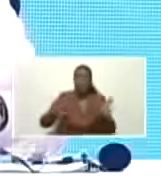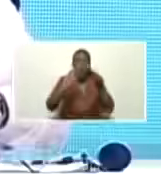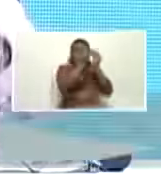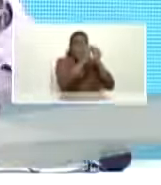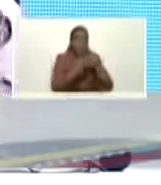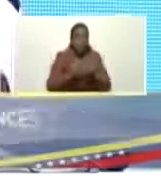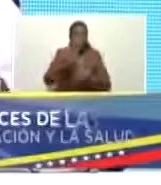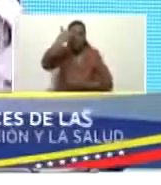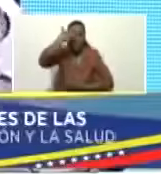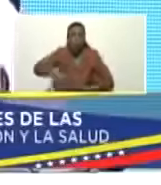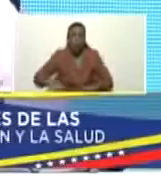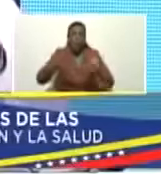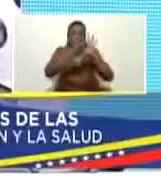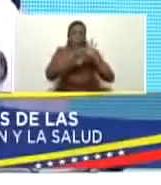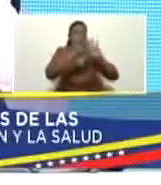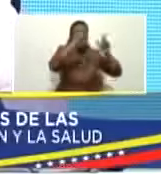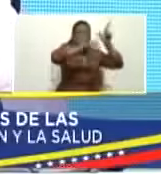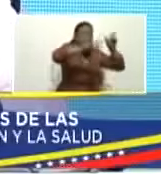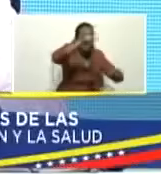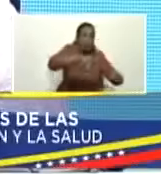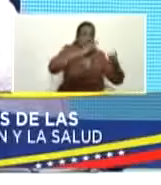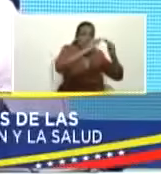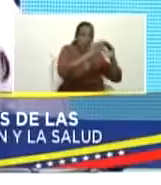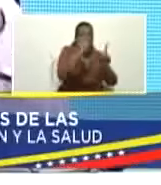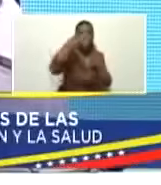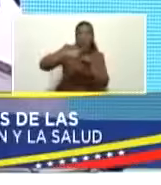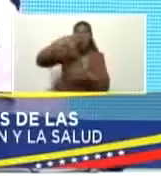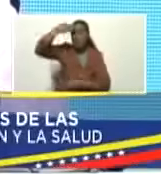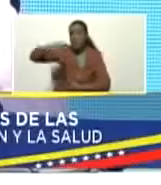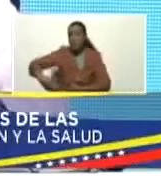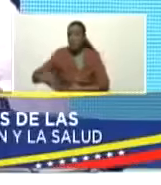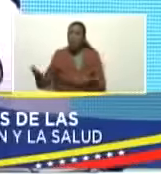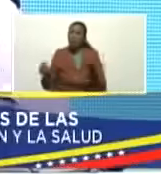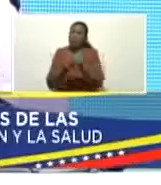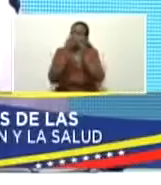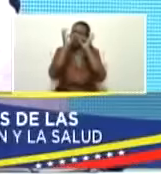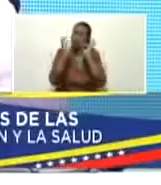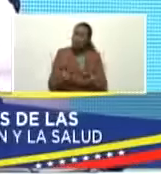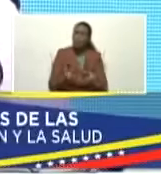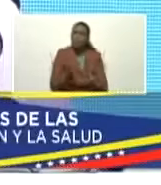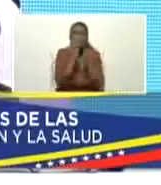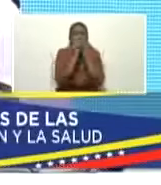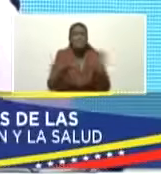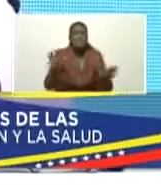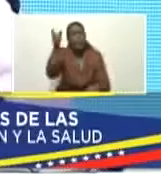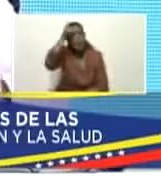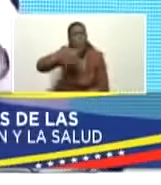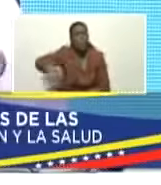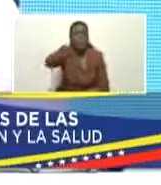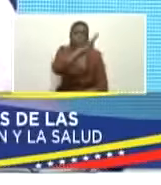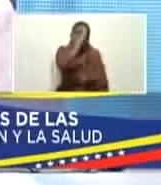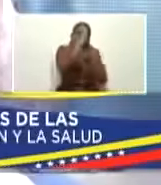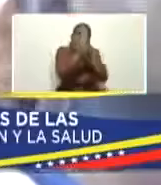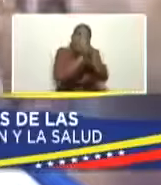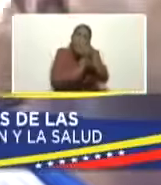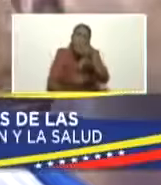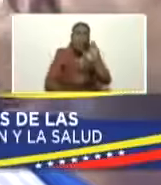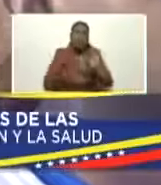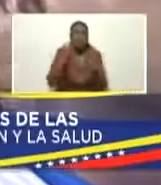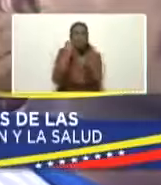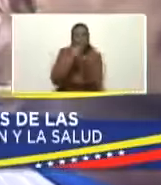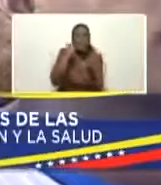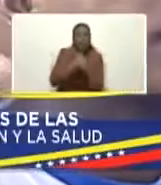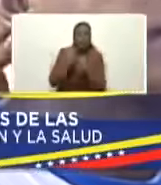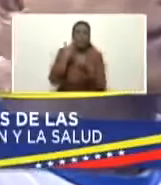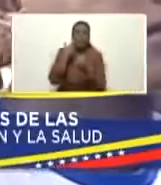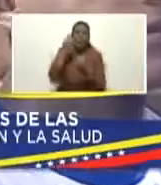Bricomiles, que es la unión cívico-militar perfecta, ha sido una bendición para nuestro pueblo humilde, nuestro pueblo de a pie,